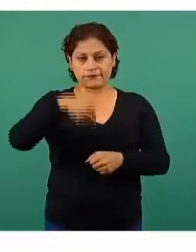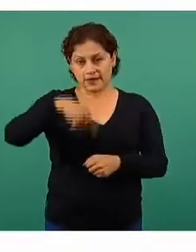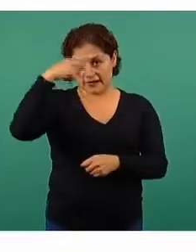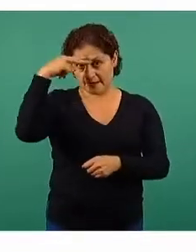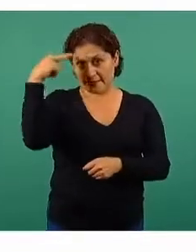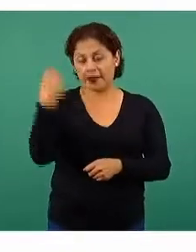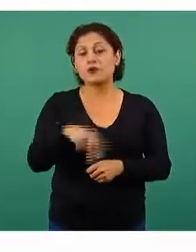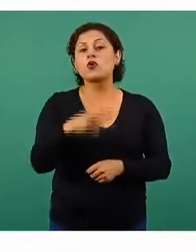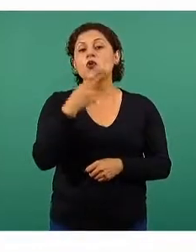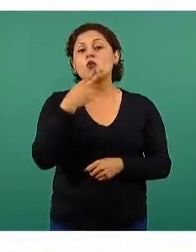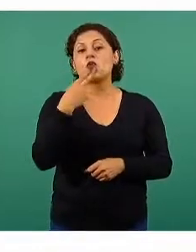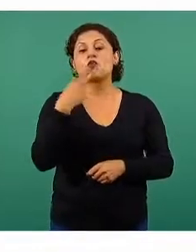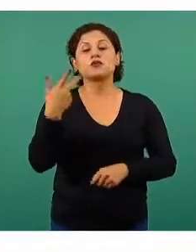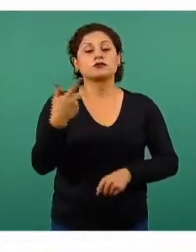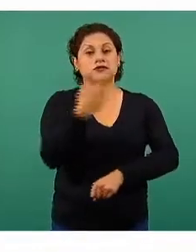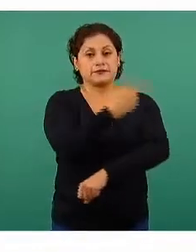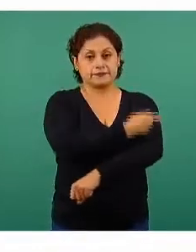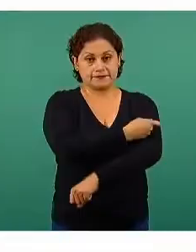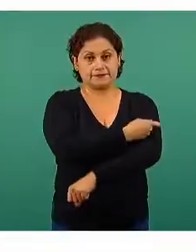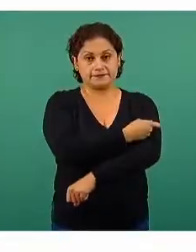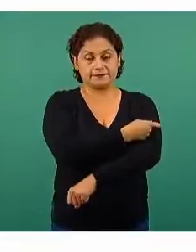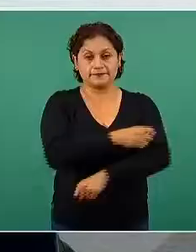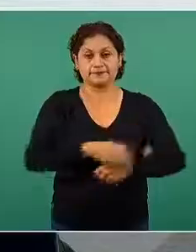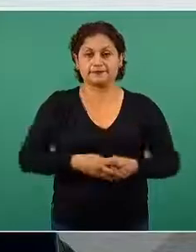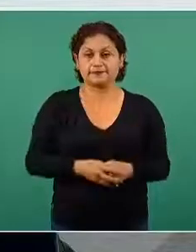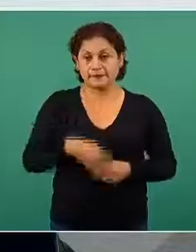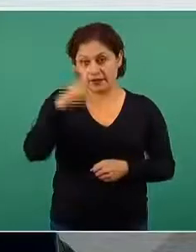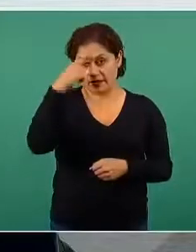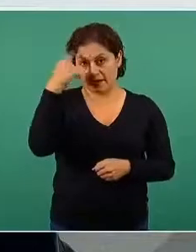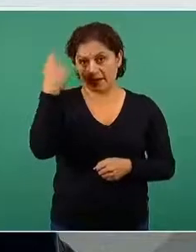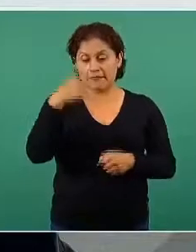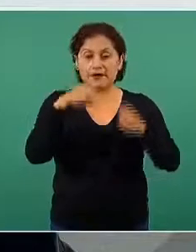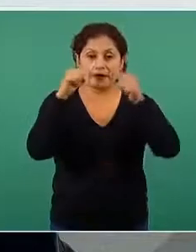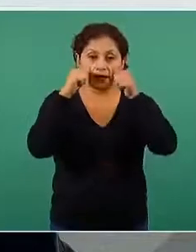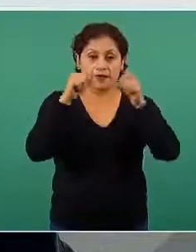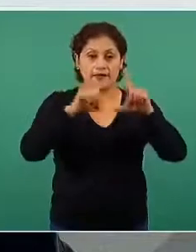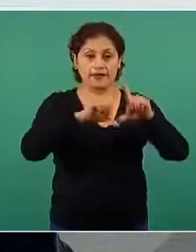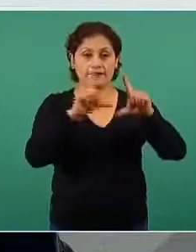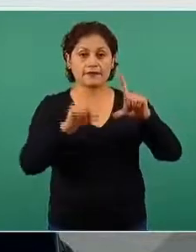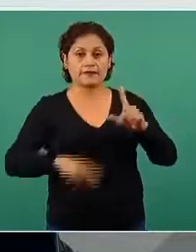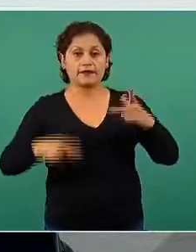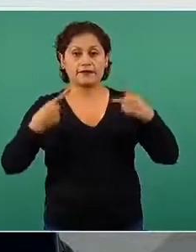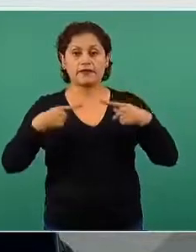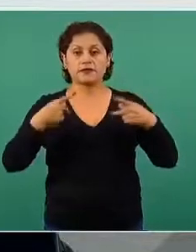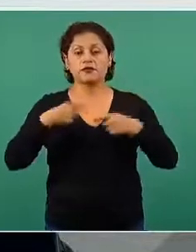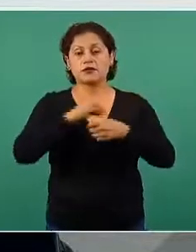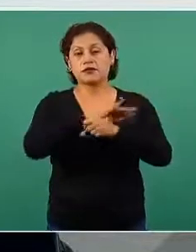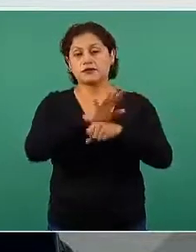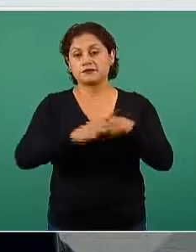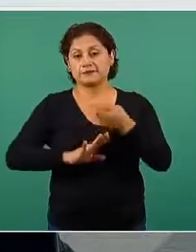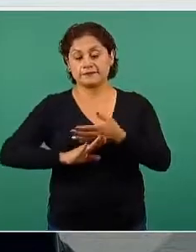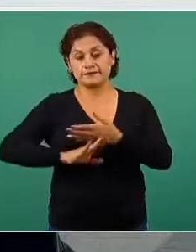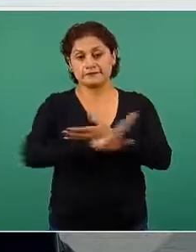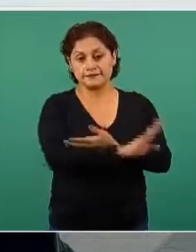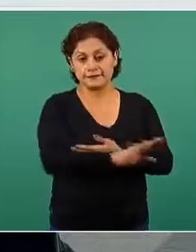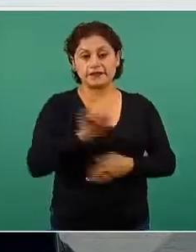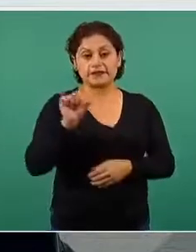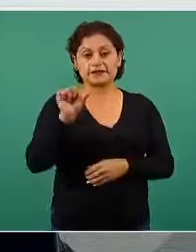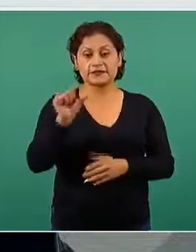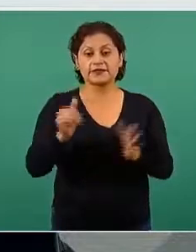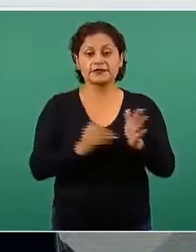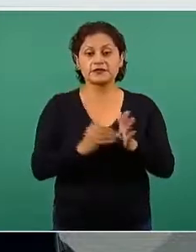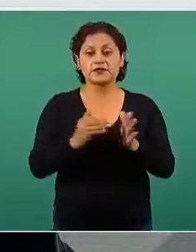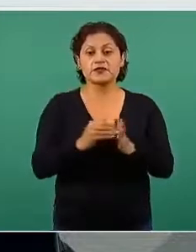la estrategia operativa de la política nacional de vacunación contra el virus a los coptos 16 millones de facer biotech